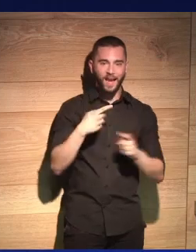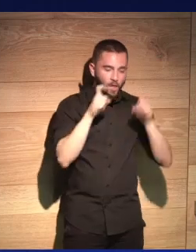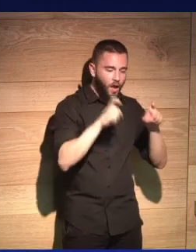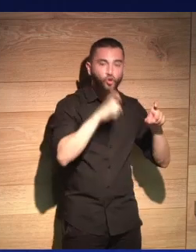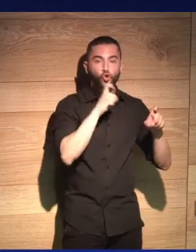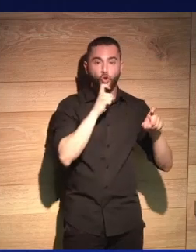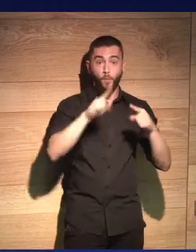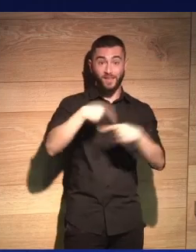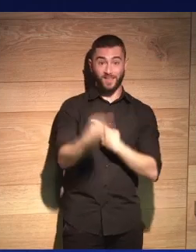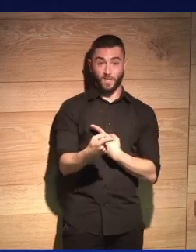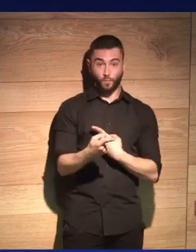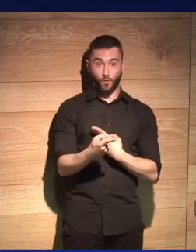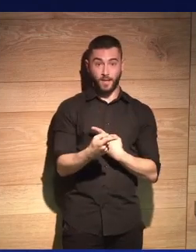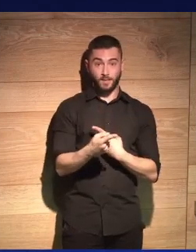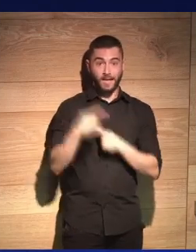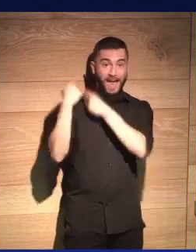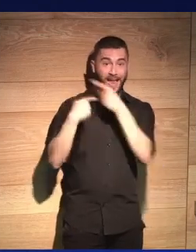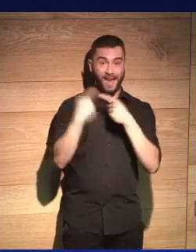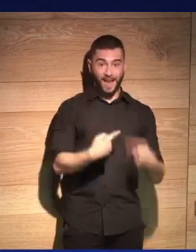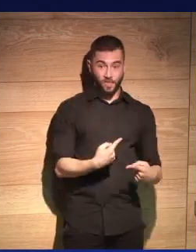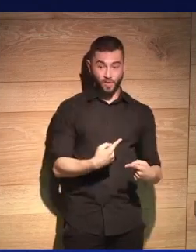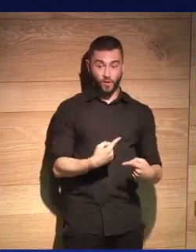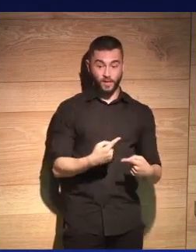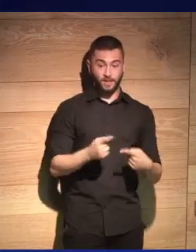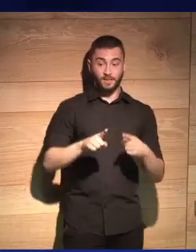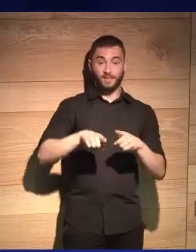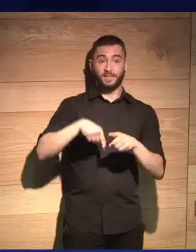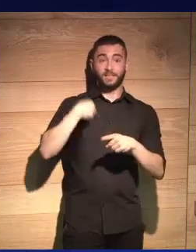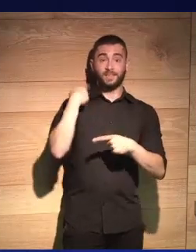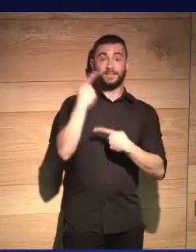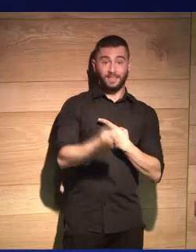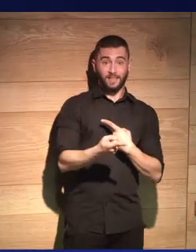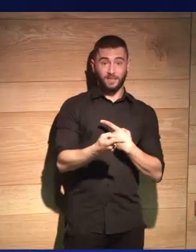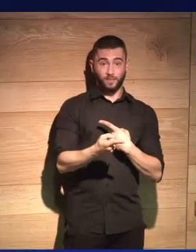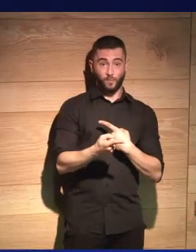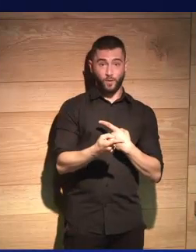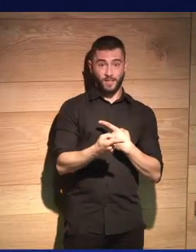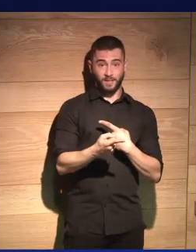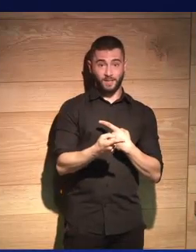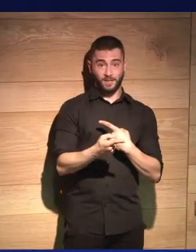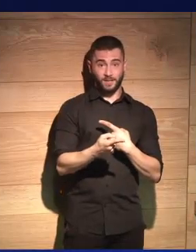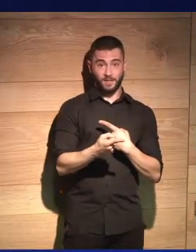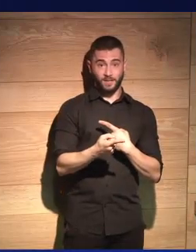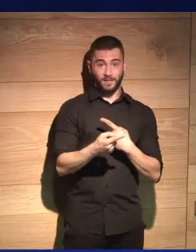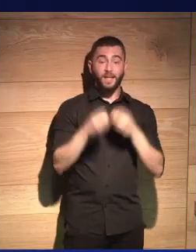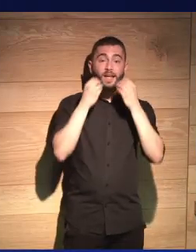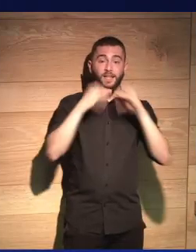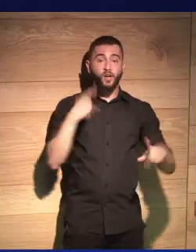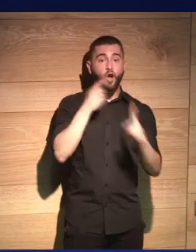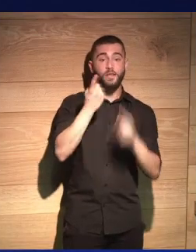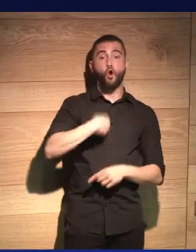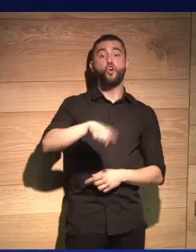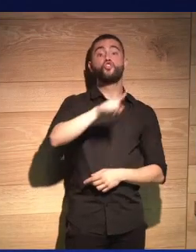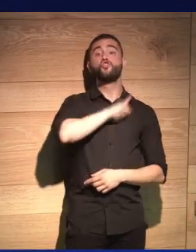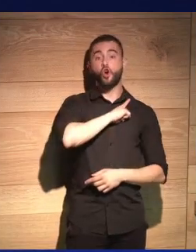chicas, pero luego cómo esas generaciones rearticulan la historia para nosotros, recrean